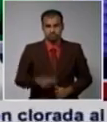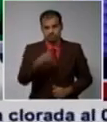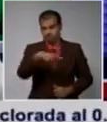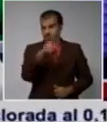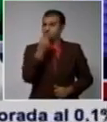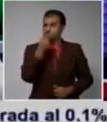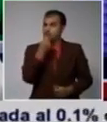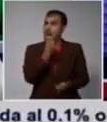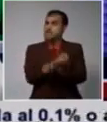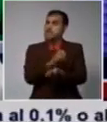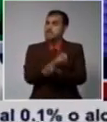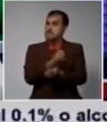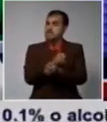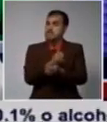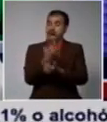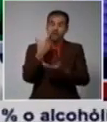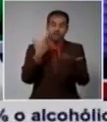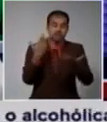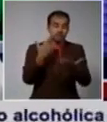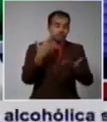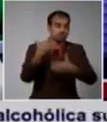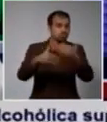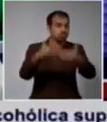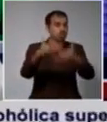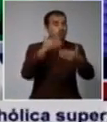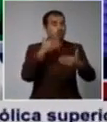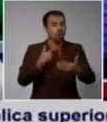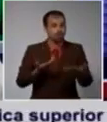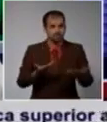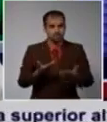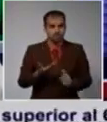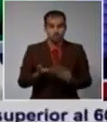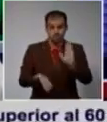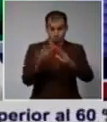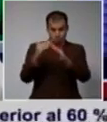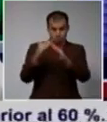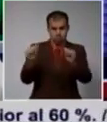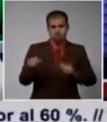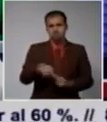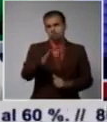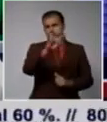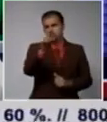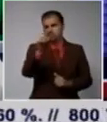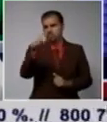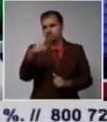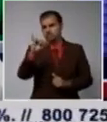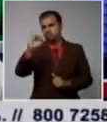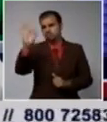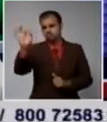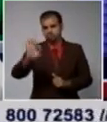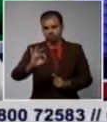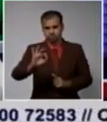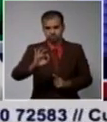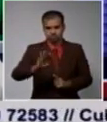de su evolución. Se ha recuperado el 91,6% de todos